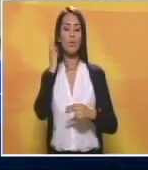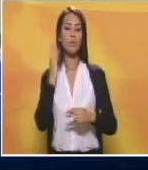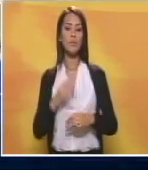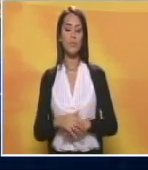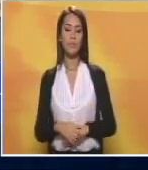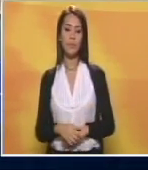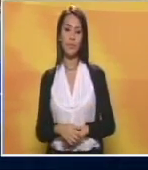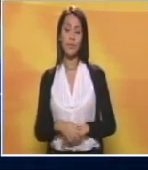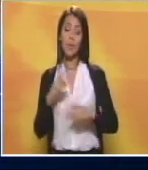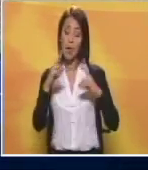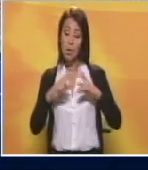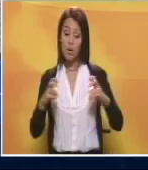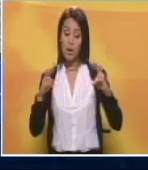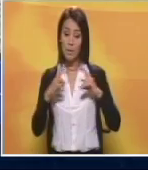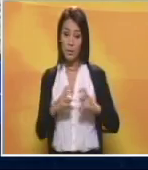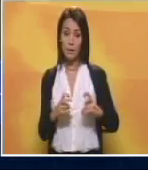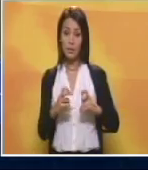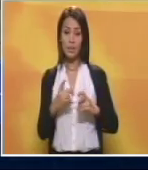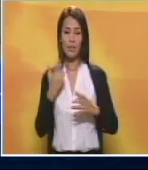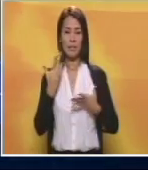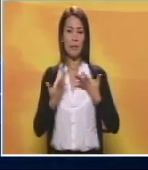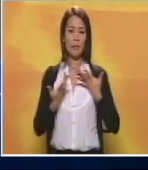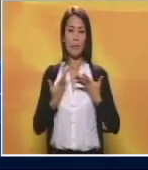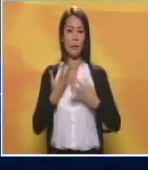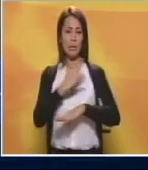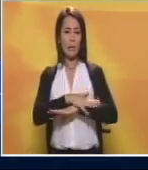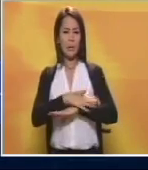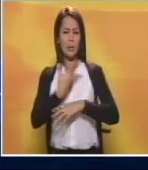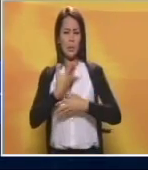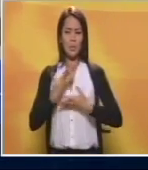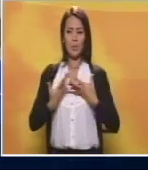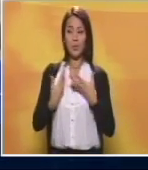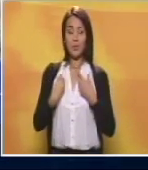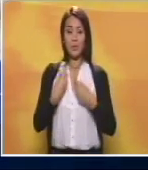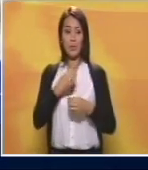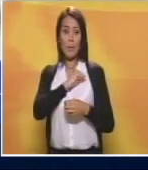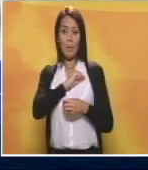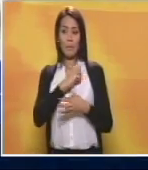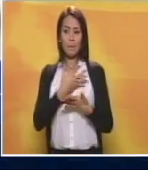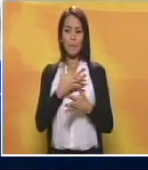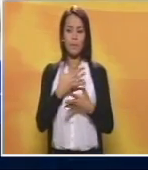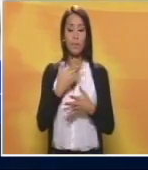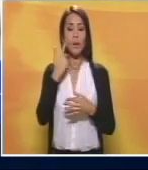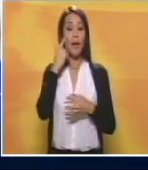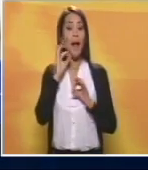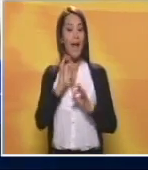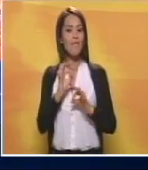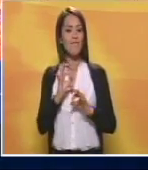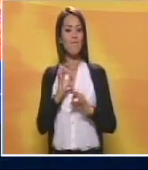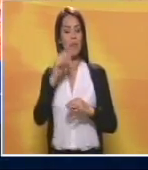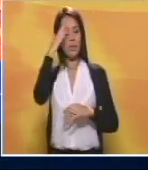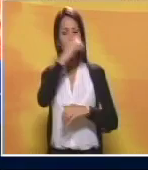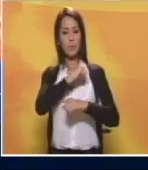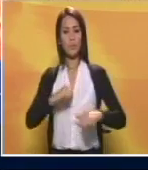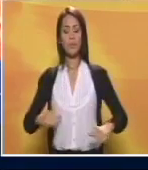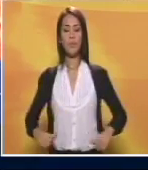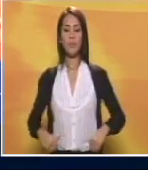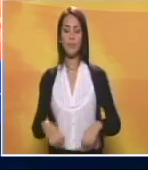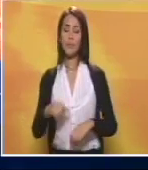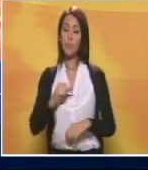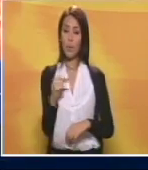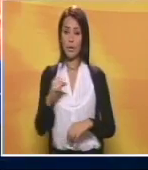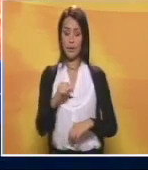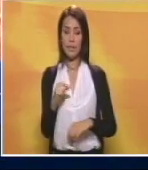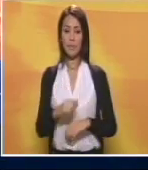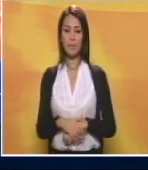Según las investigaciones, la actitud nerviosa del conductor y sus acompañantes alertó a los funcionarios. Efectivos adscritos a la